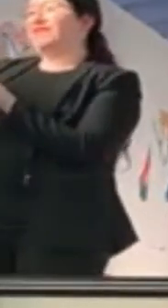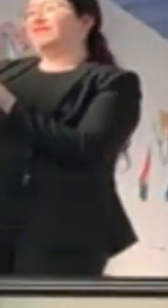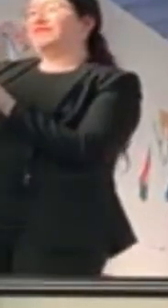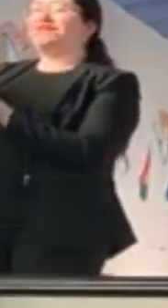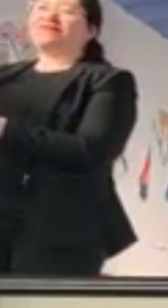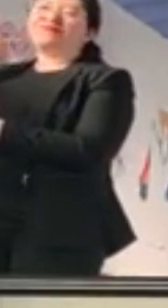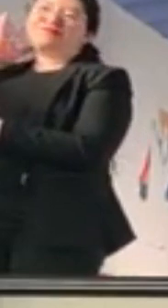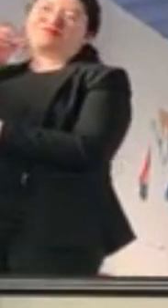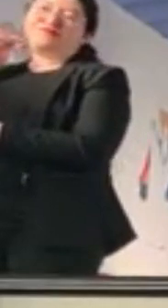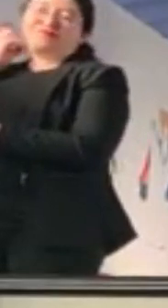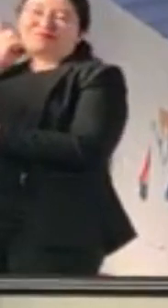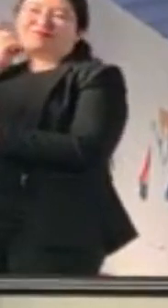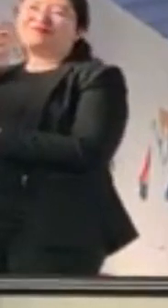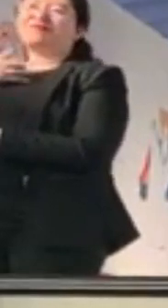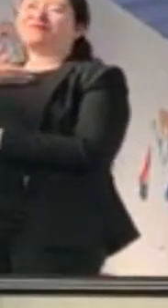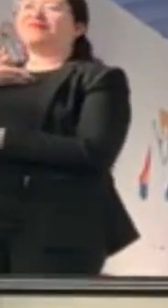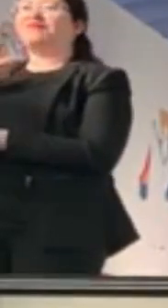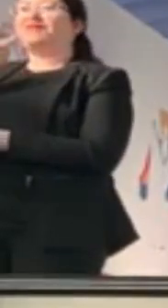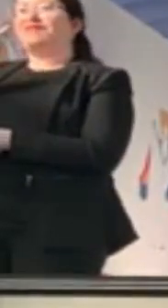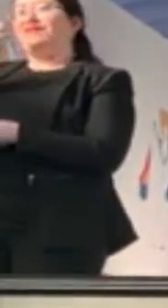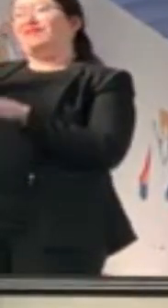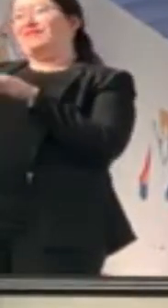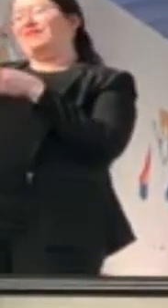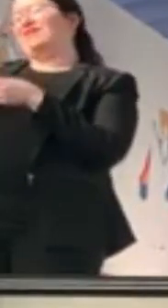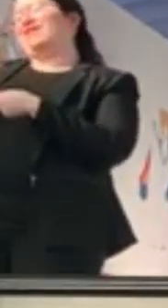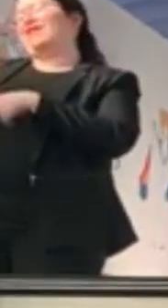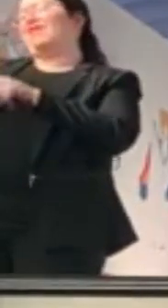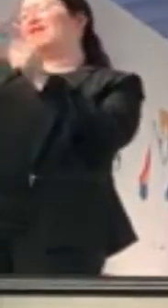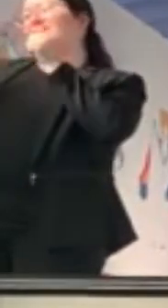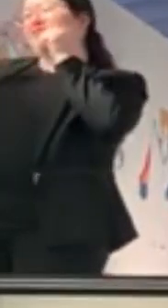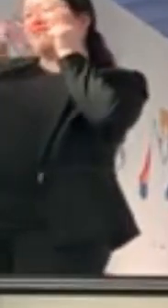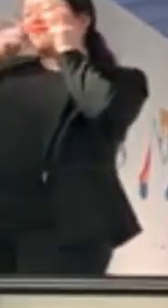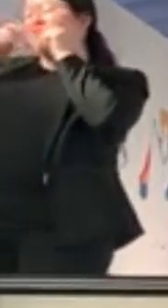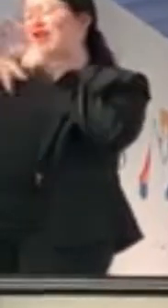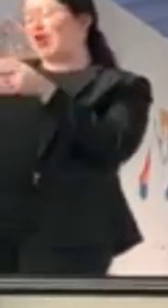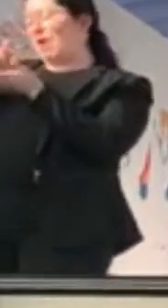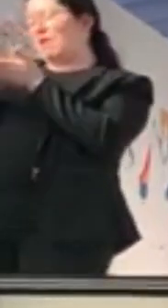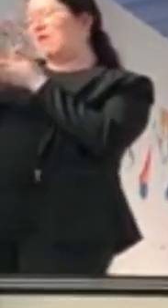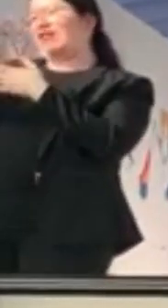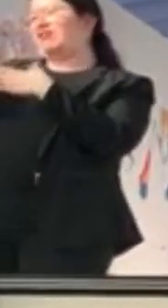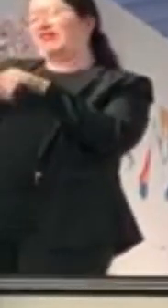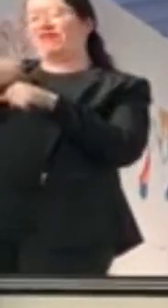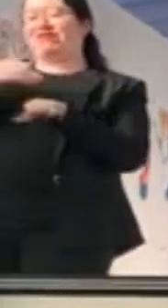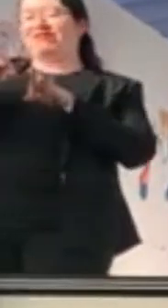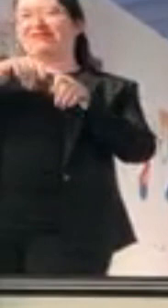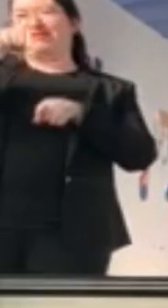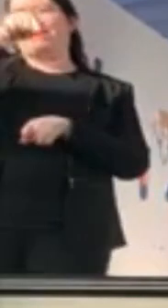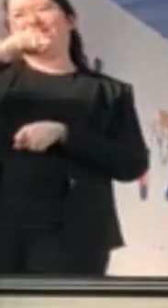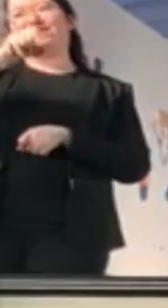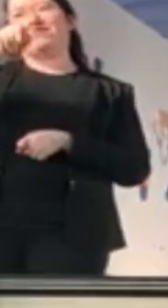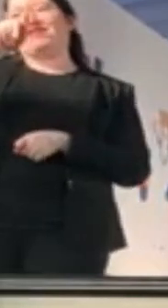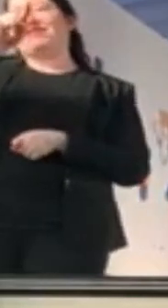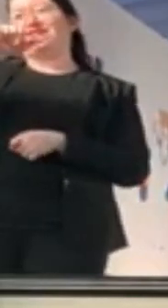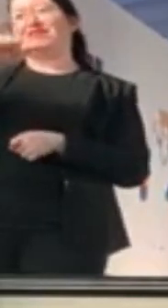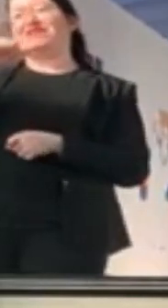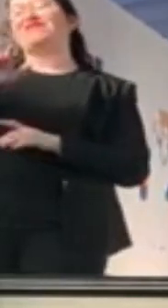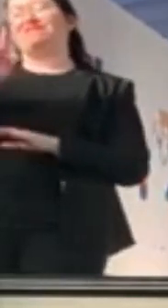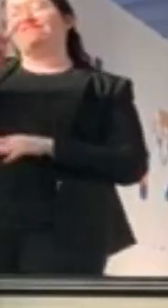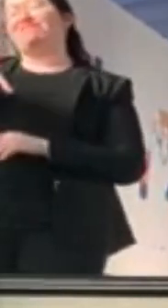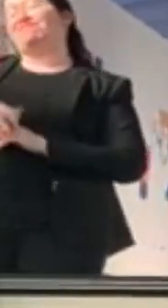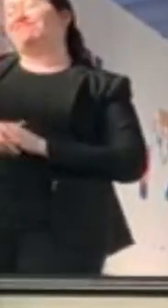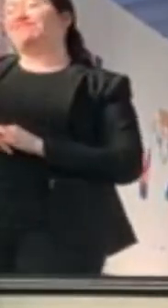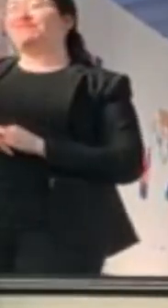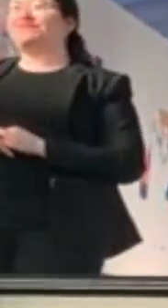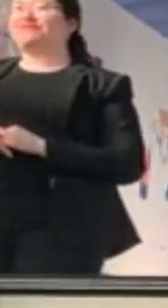de Diputados que tiene la ventaja de mis dos cuartillitas, pero esas no importan, el libro y el trabajo fundamental es de Arantxa Tirado.